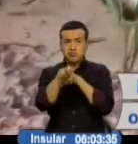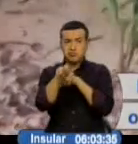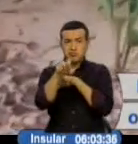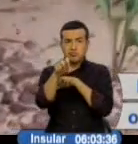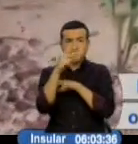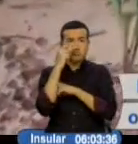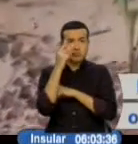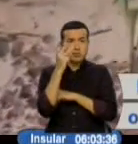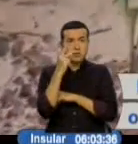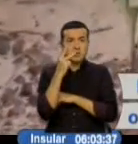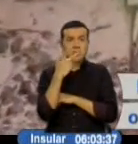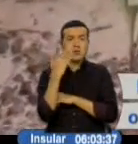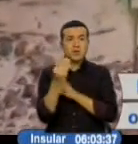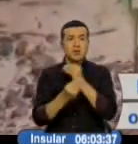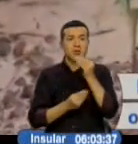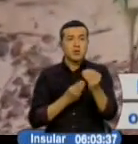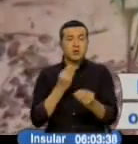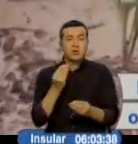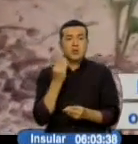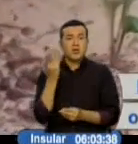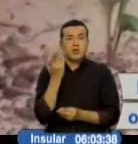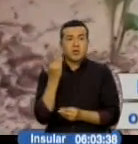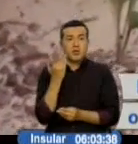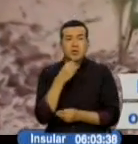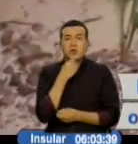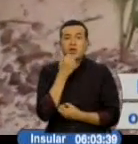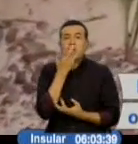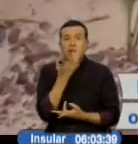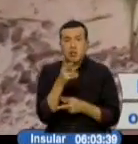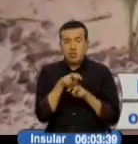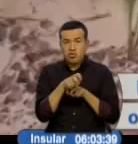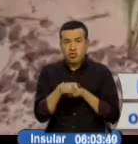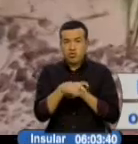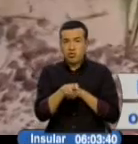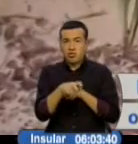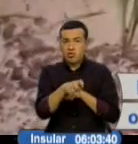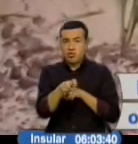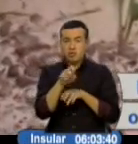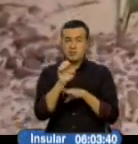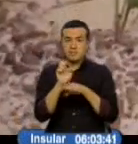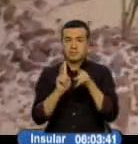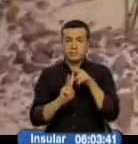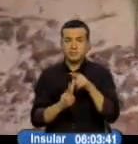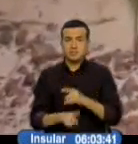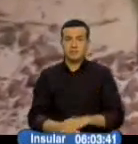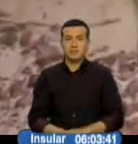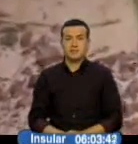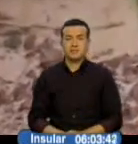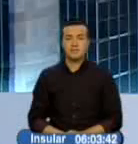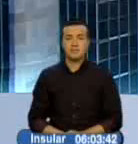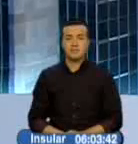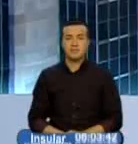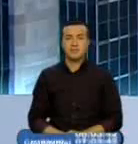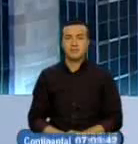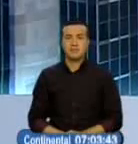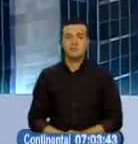la presencia del humano, la serpiente cazadora empieza a regurgitar al otro animal. Fanny Lara, Ecuador TV.